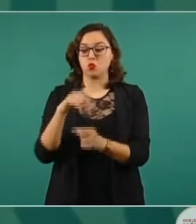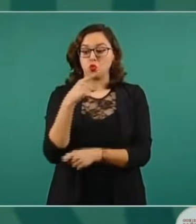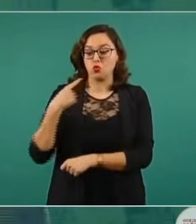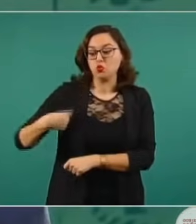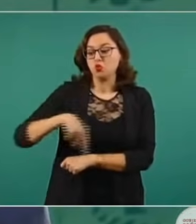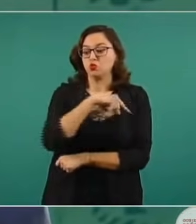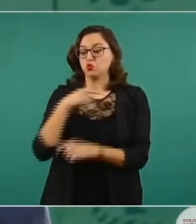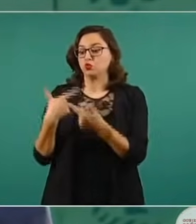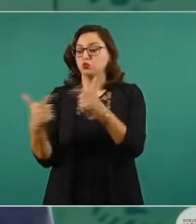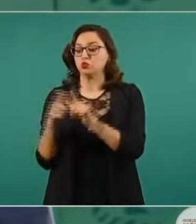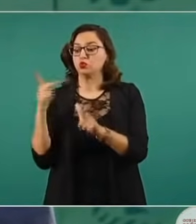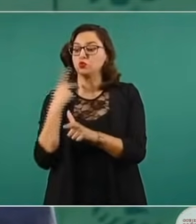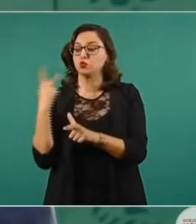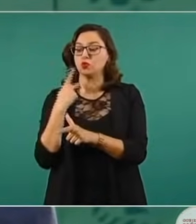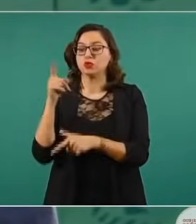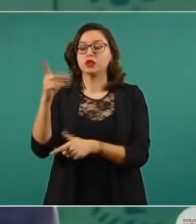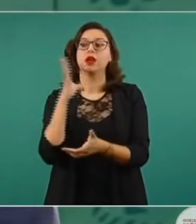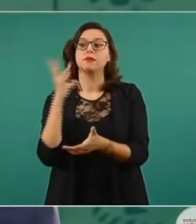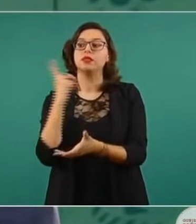obtuviésemos mayoría